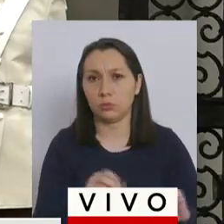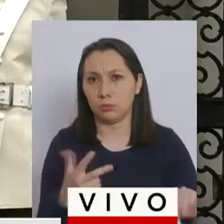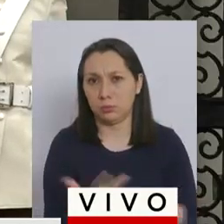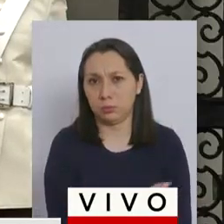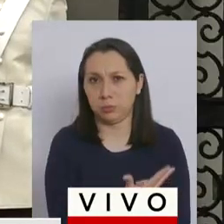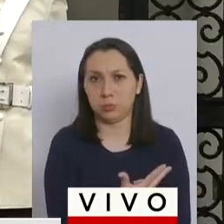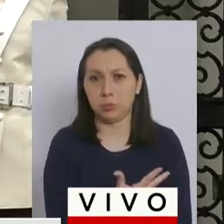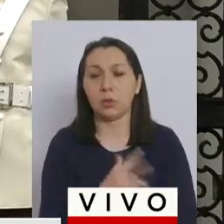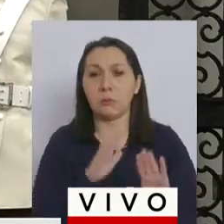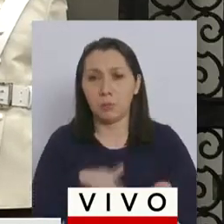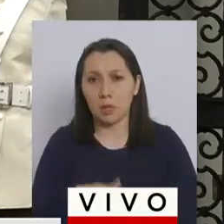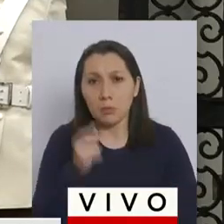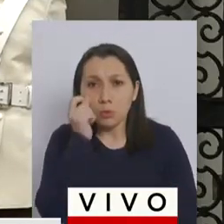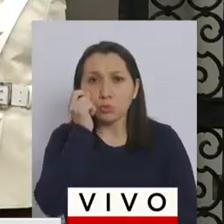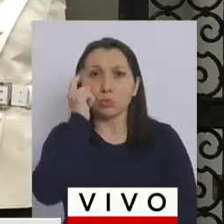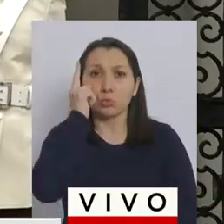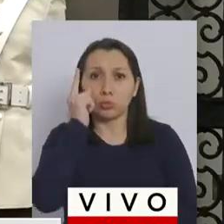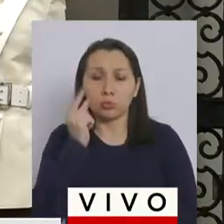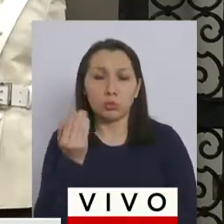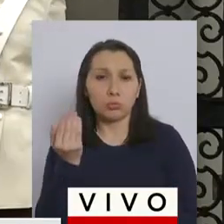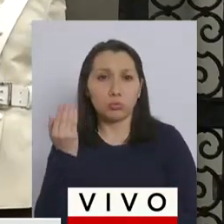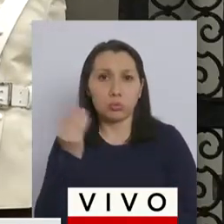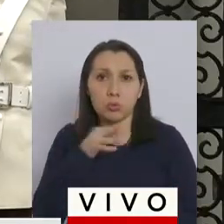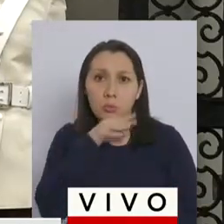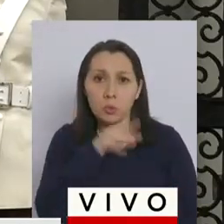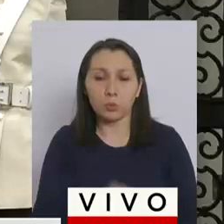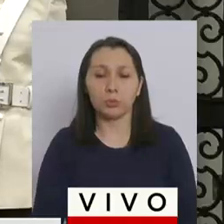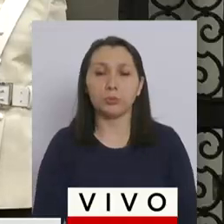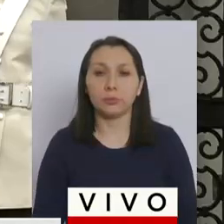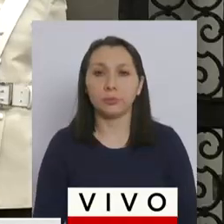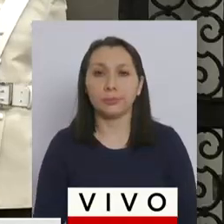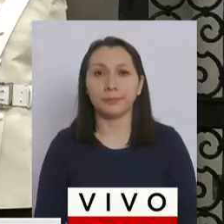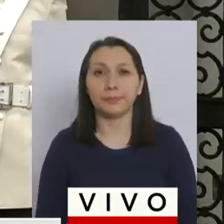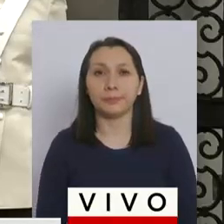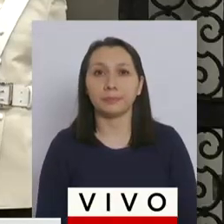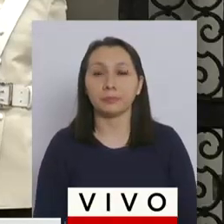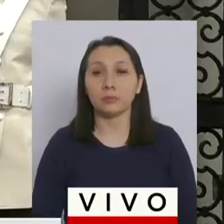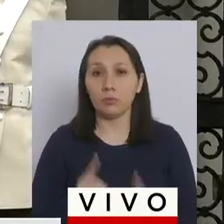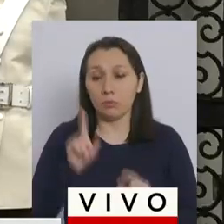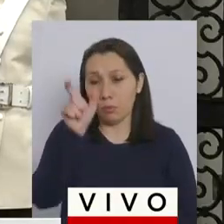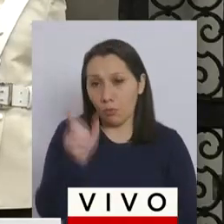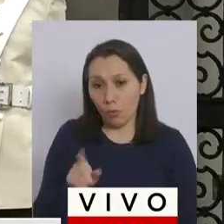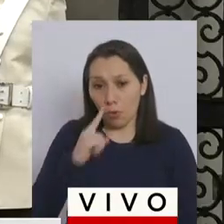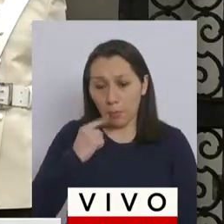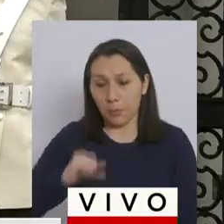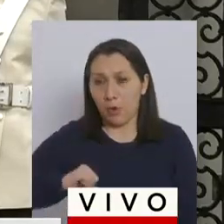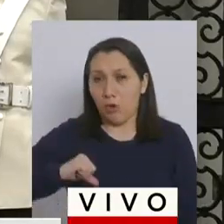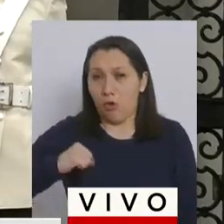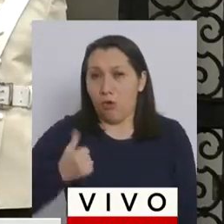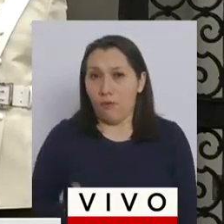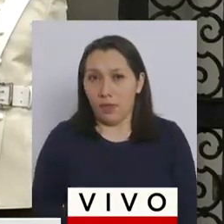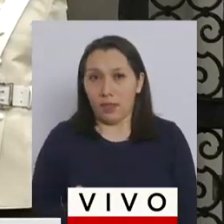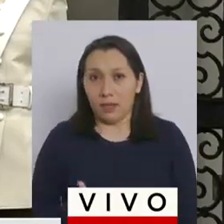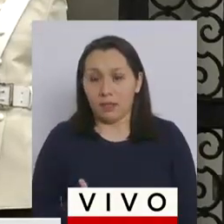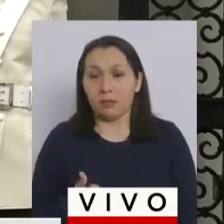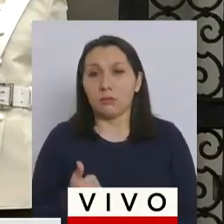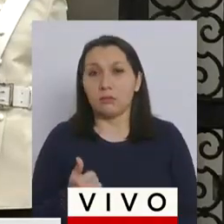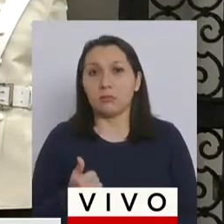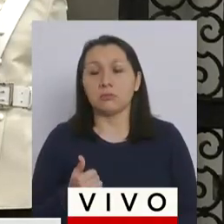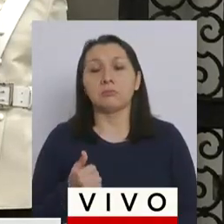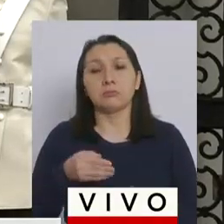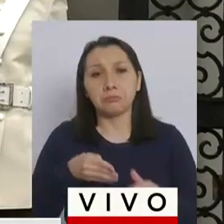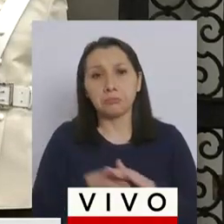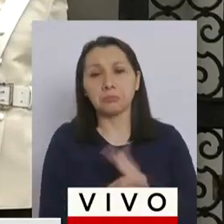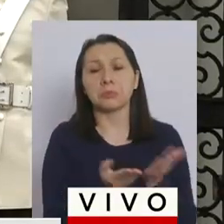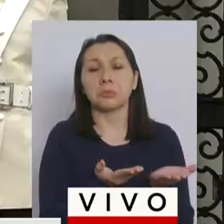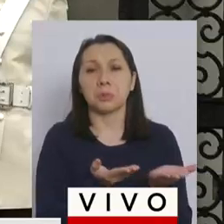como el que hemos conocido hace breves minutos. Que un joven que entró a servir a la